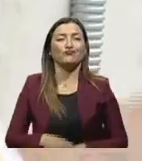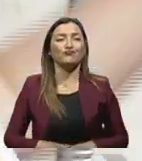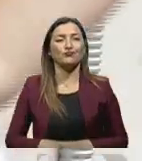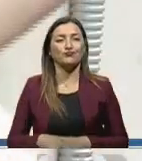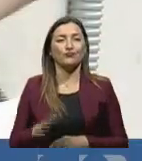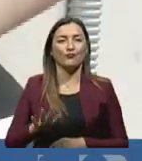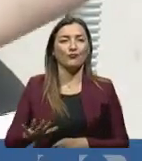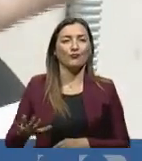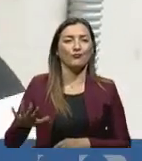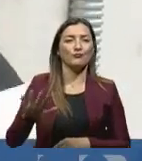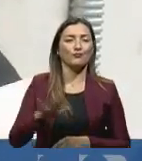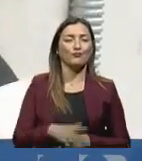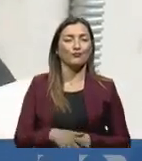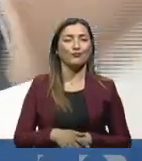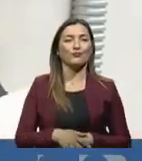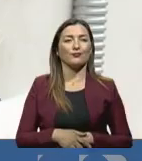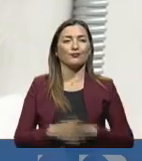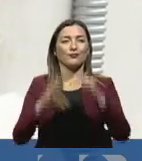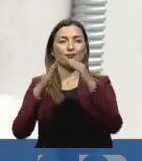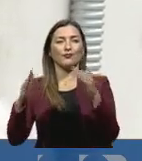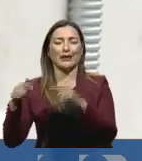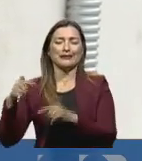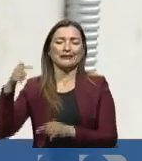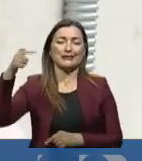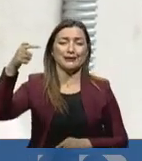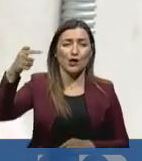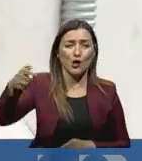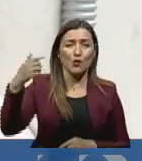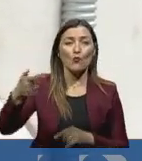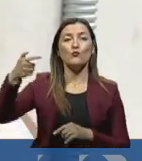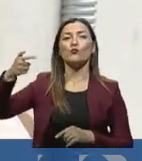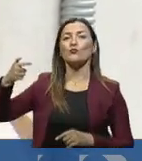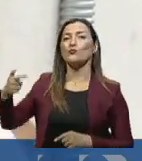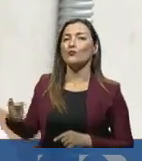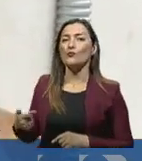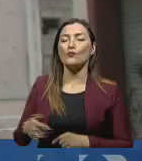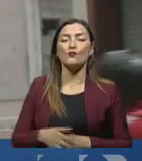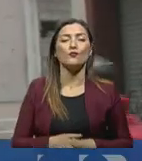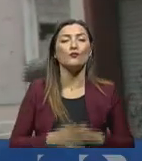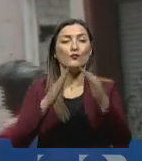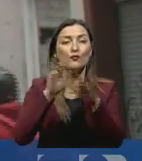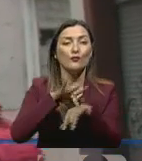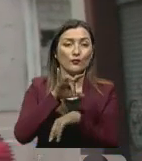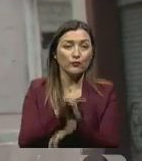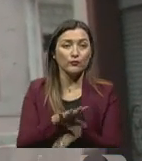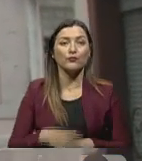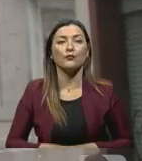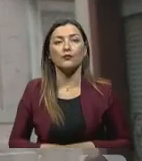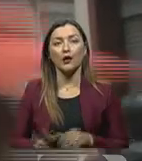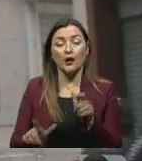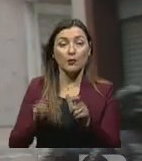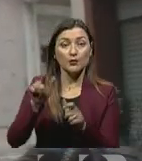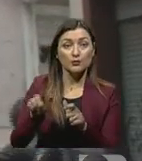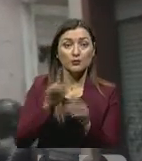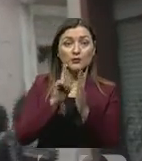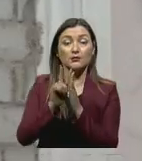todo el sector porque estamos hablando de casas de aquí hasta arriba y de aquí para abajo o sea aquí en este sector Hay demasiadas casas abandonadas los vecinos no quieren